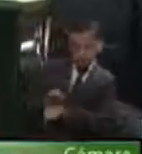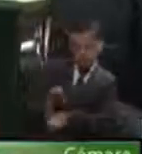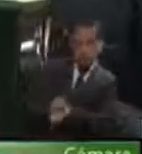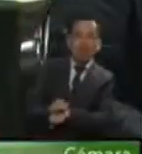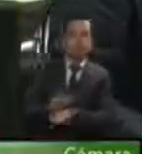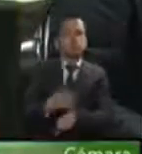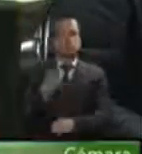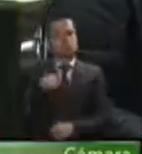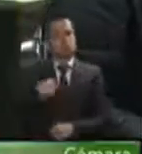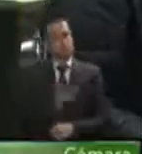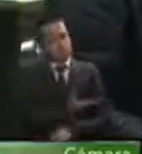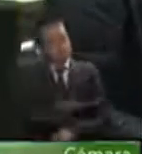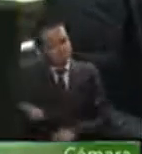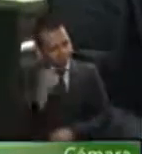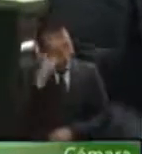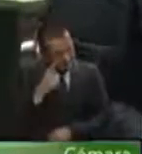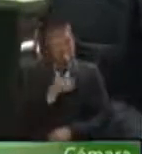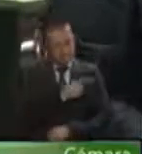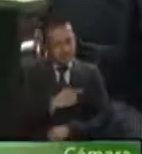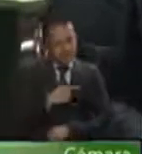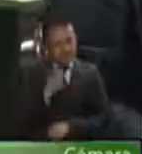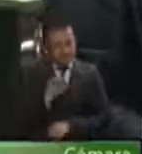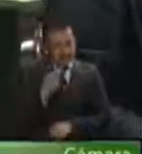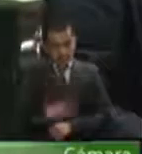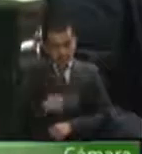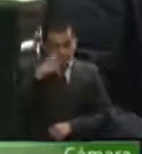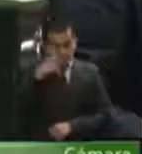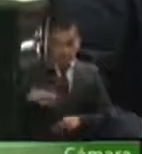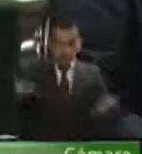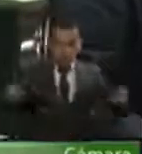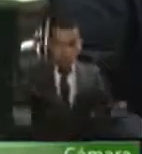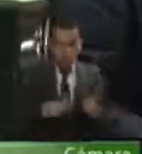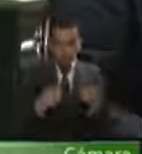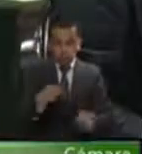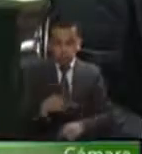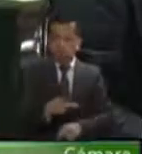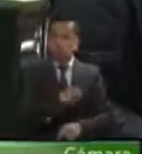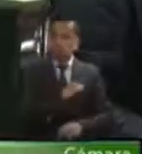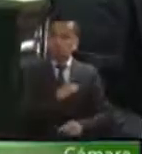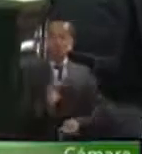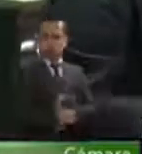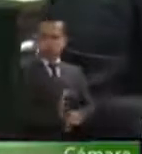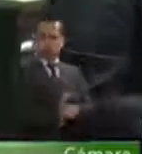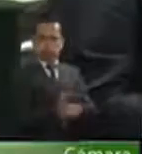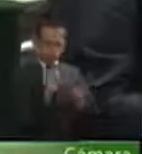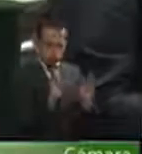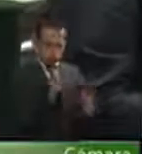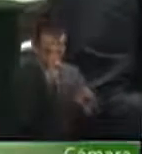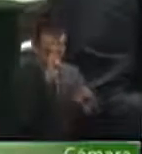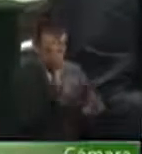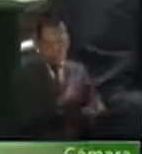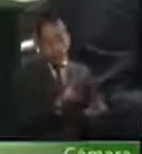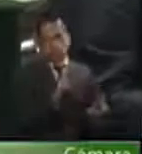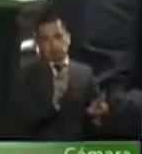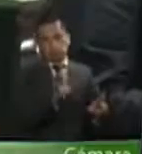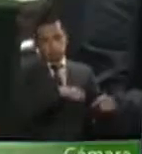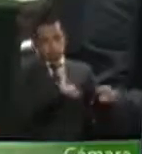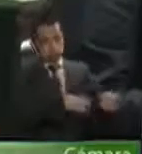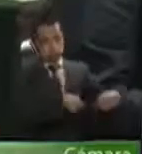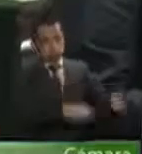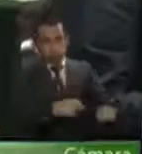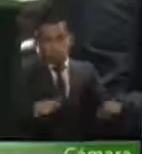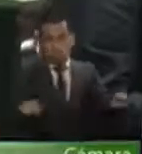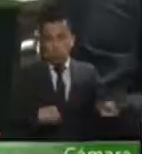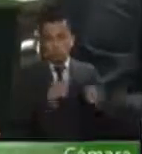y otorgarle el merecido lugar que tiene la música en nuestro país y reconocer a la música tradicional